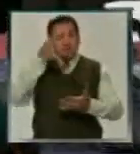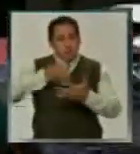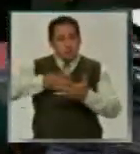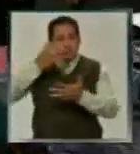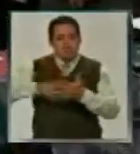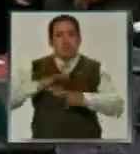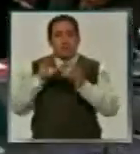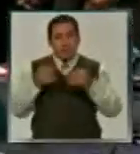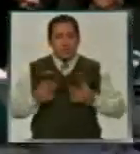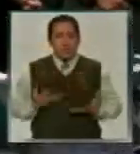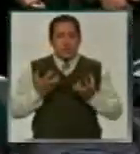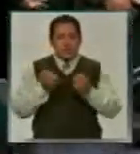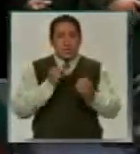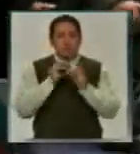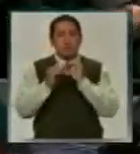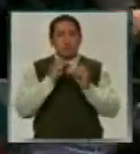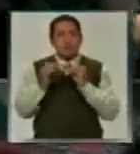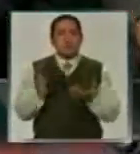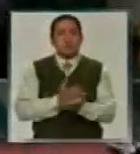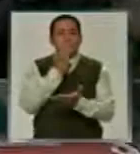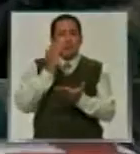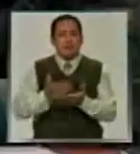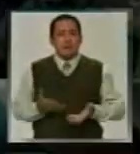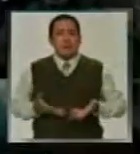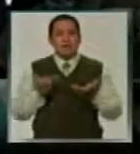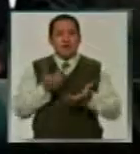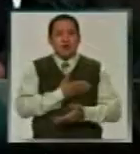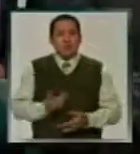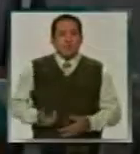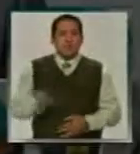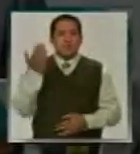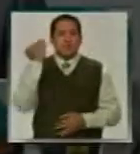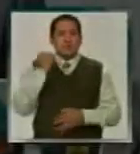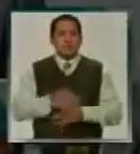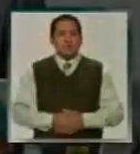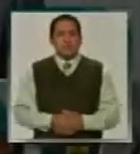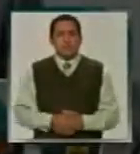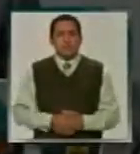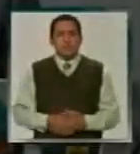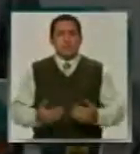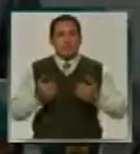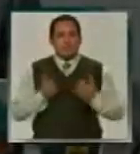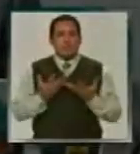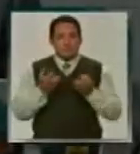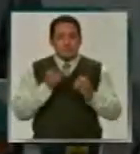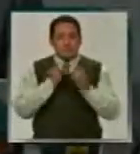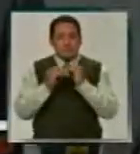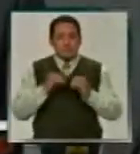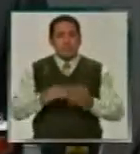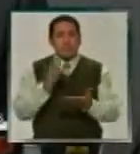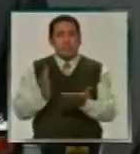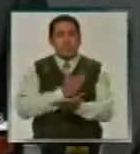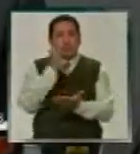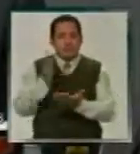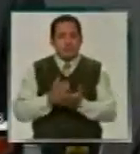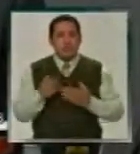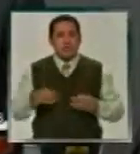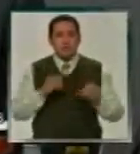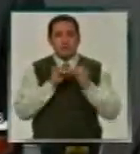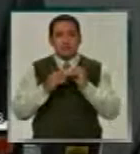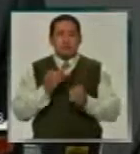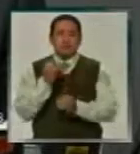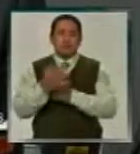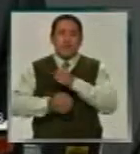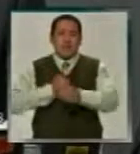y tiene la convicción de resolver problemas originados en gobiernos anteriores. Tengo ganas de arreglar todo lo que no se ha arreglado a lo largo de